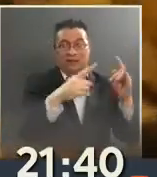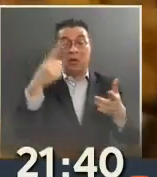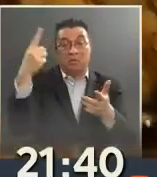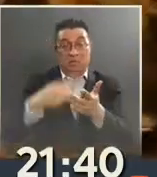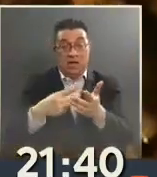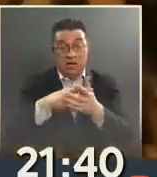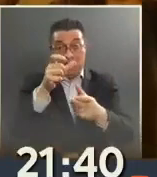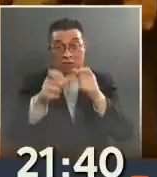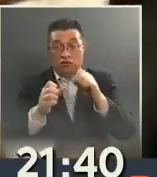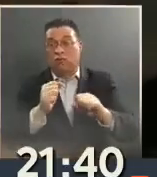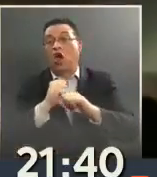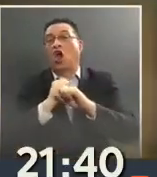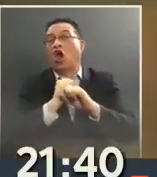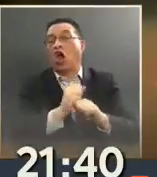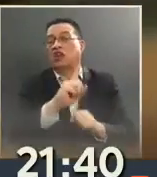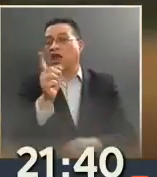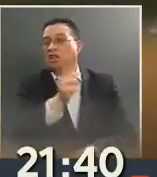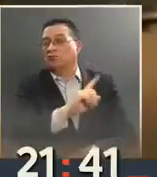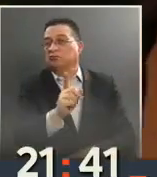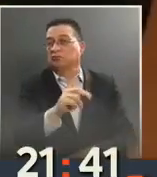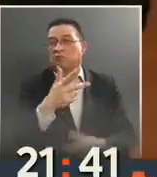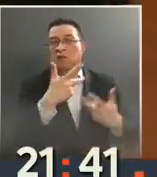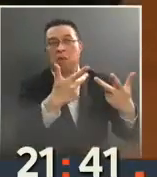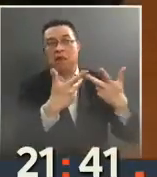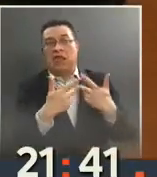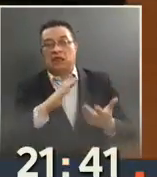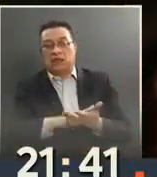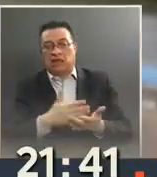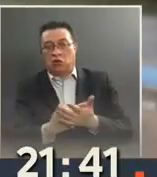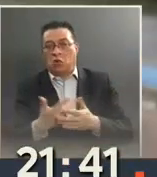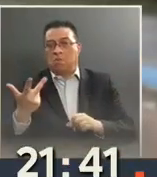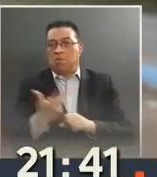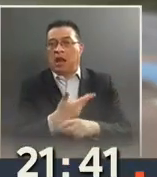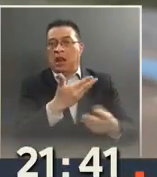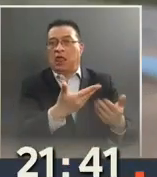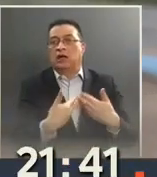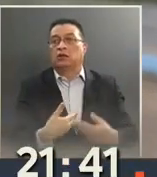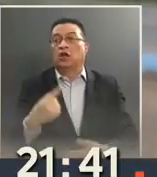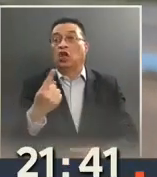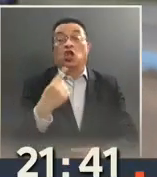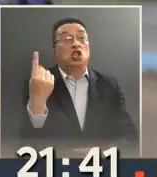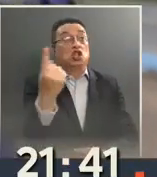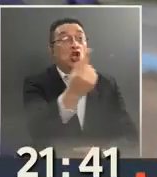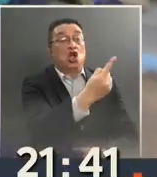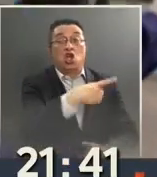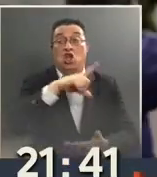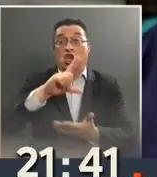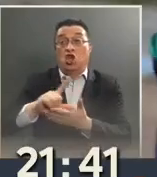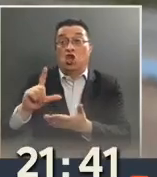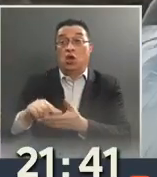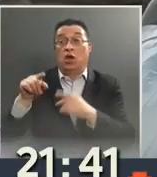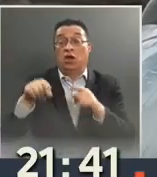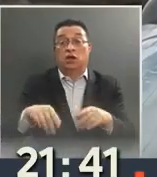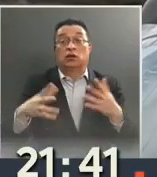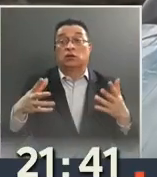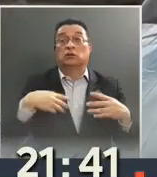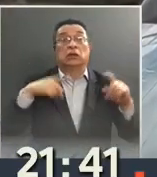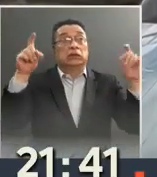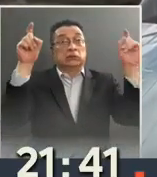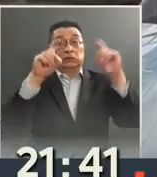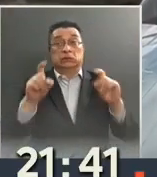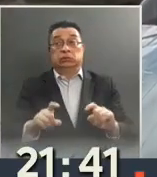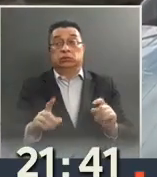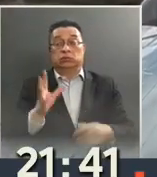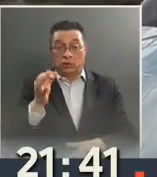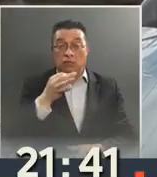nuevo vecino que aseguran amenaza su salud. Entonces, toda esta zona va a ser una zona en el fondo eléctrica. Lo han dicho con